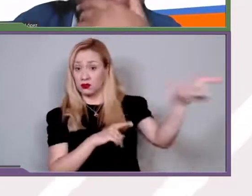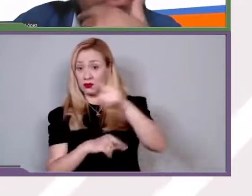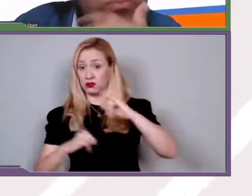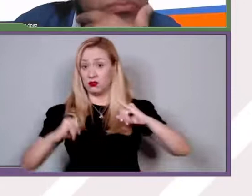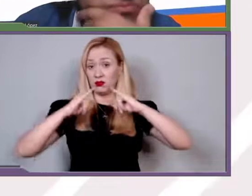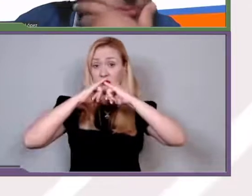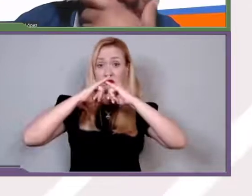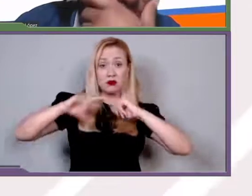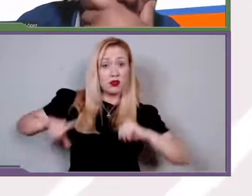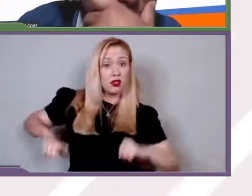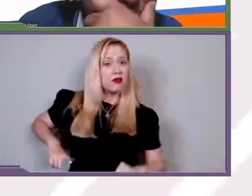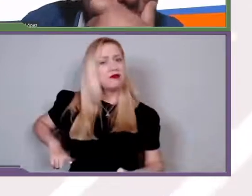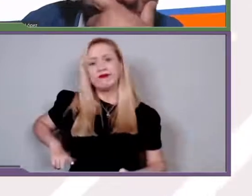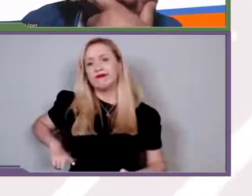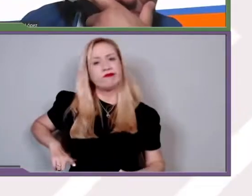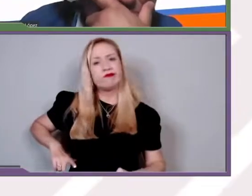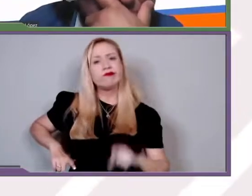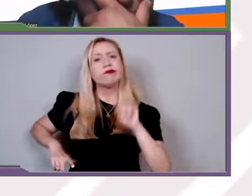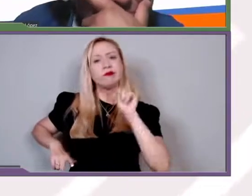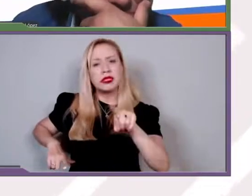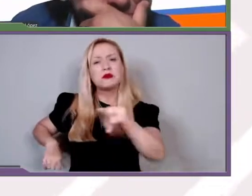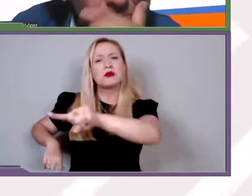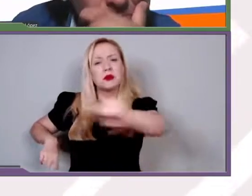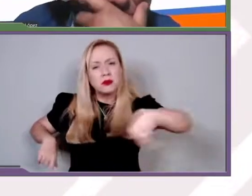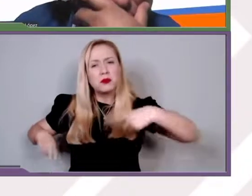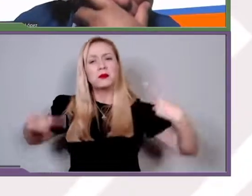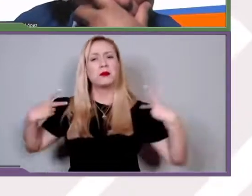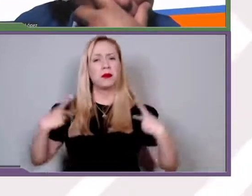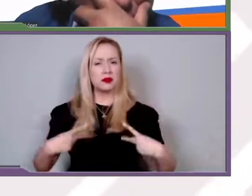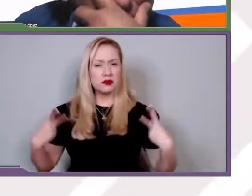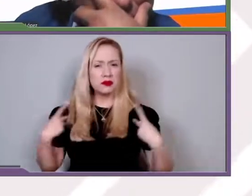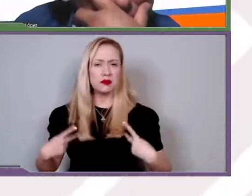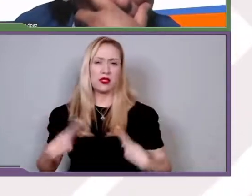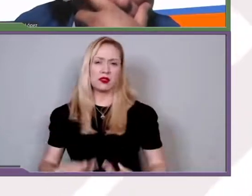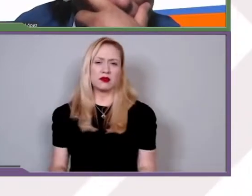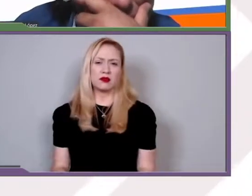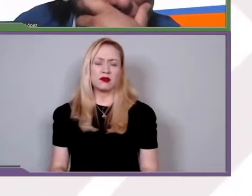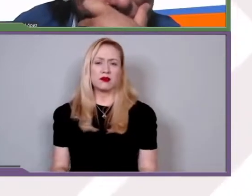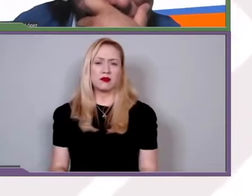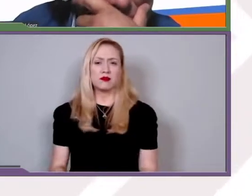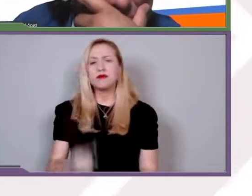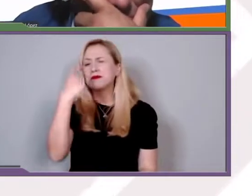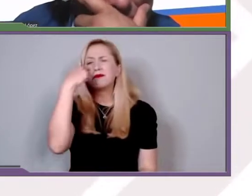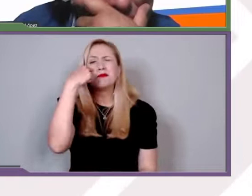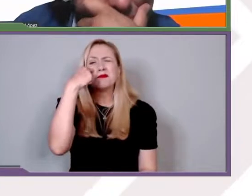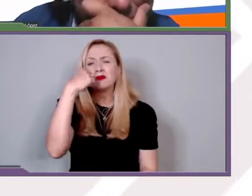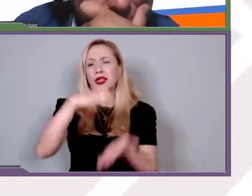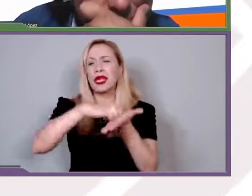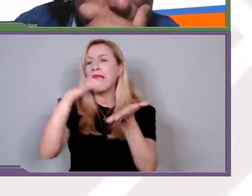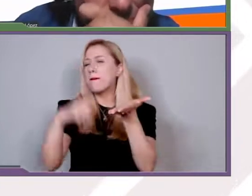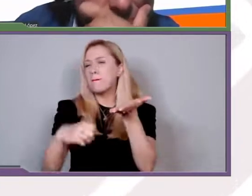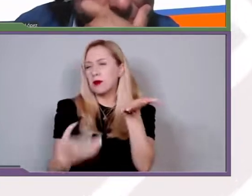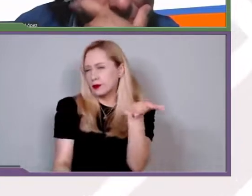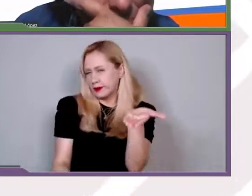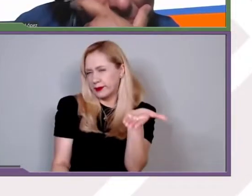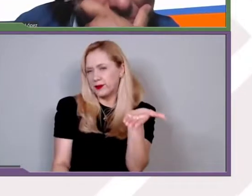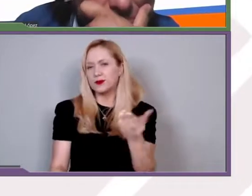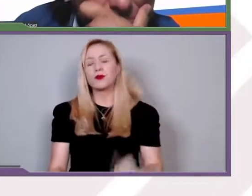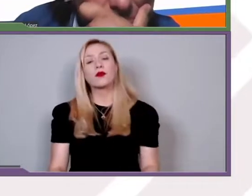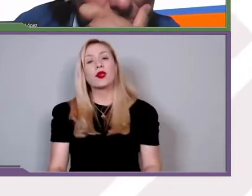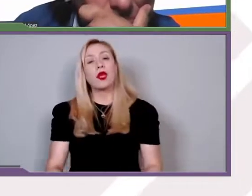también respecto a la sociedad civil. Para muestra un botón. En plena